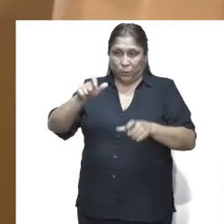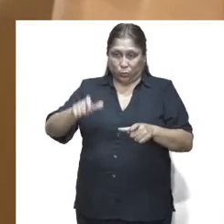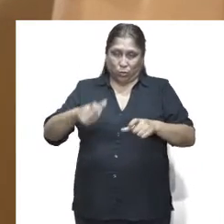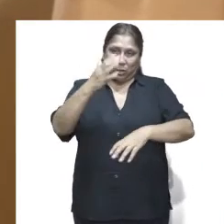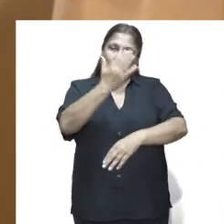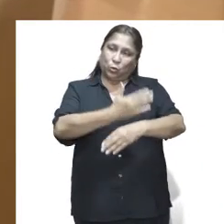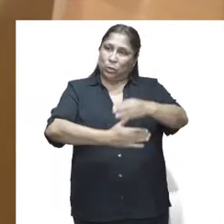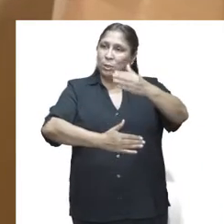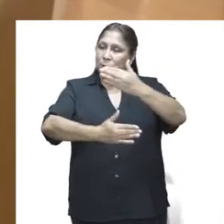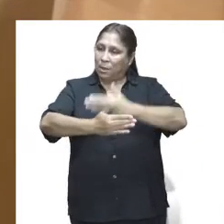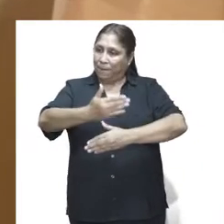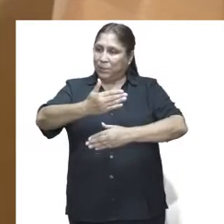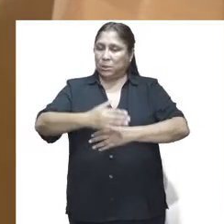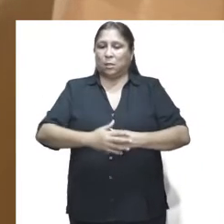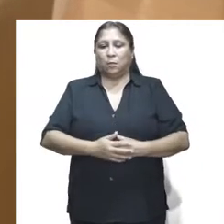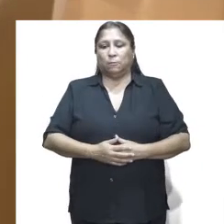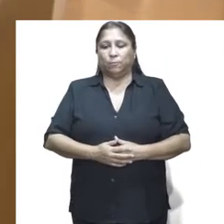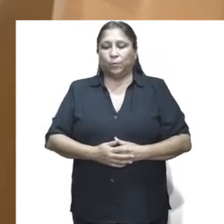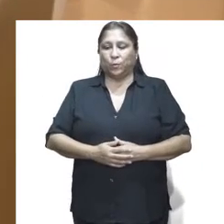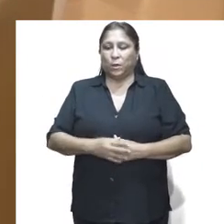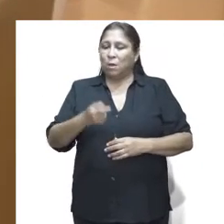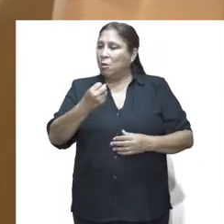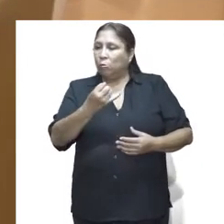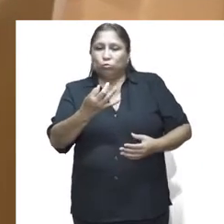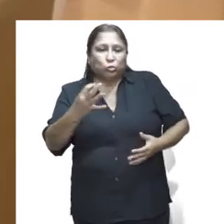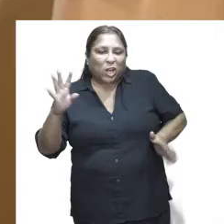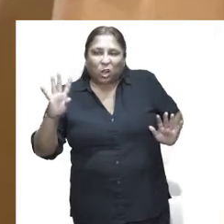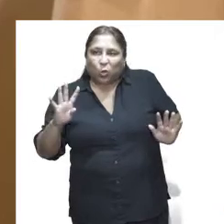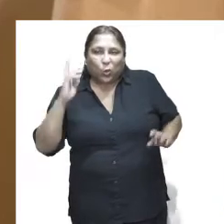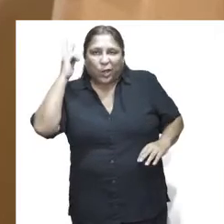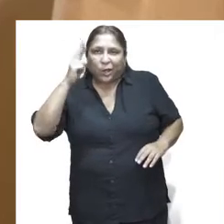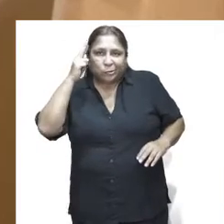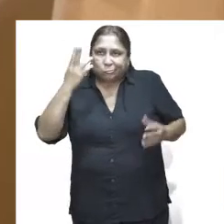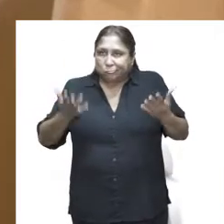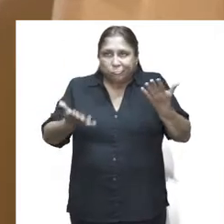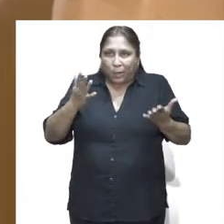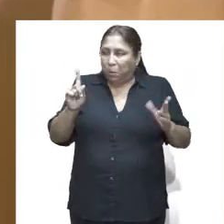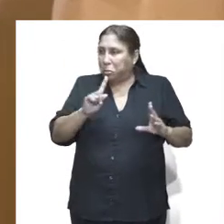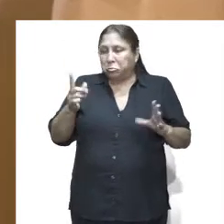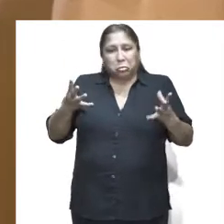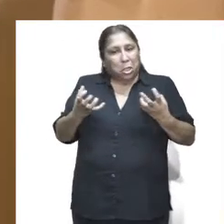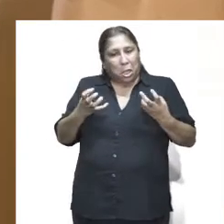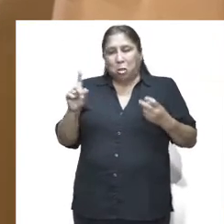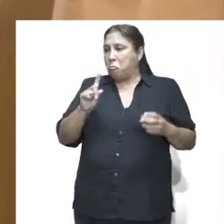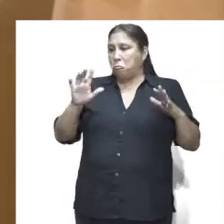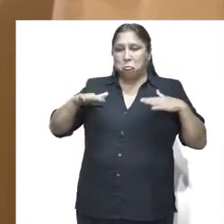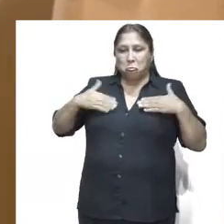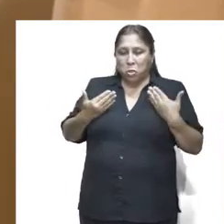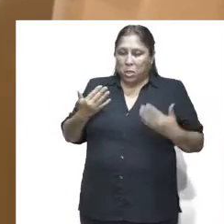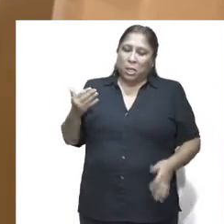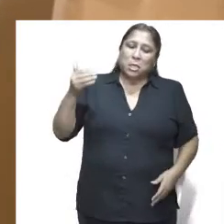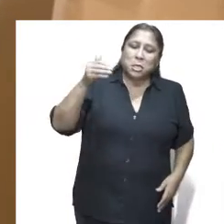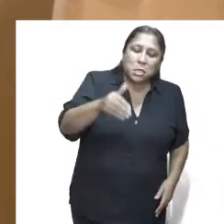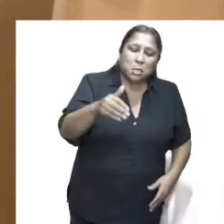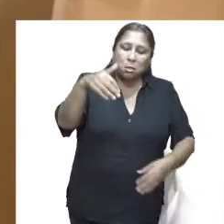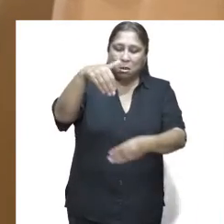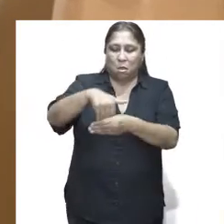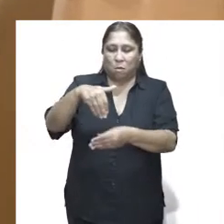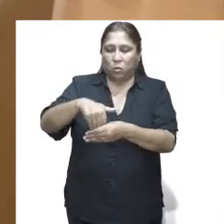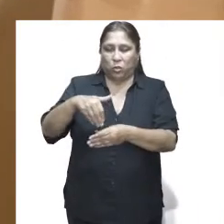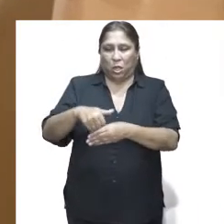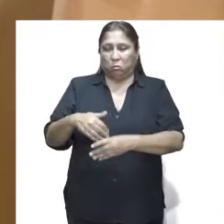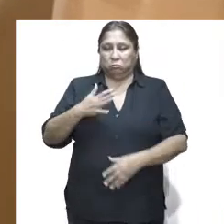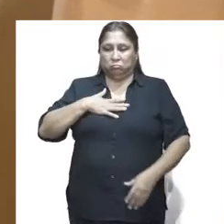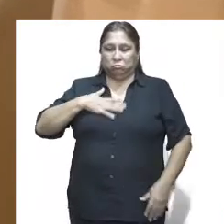discapacidad por algún otro motivo, de repente o no quiere o no puede ir a ejercer su